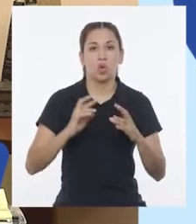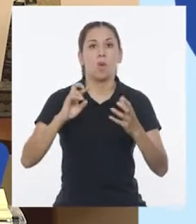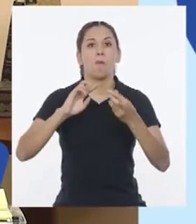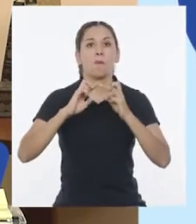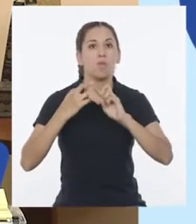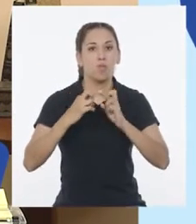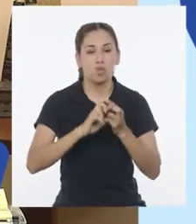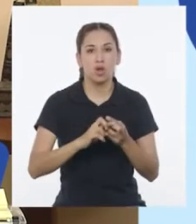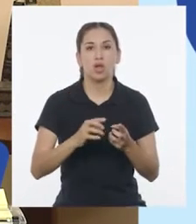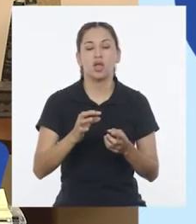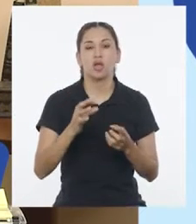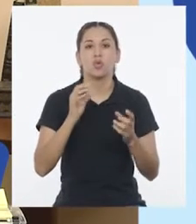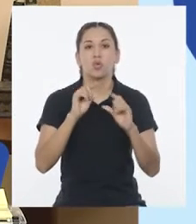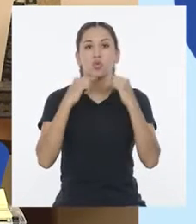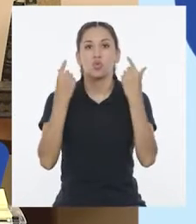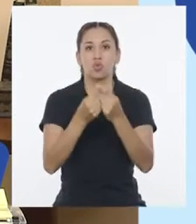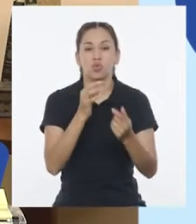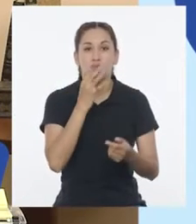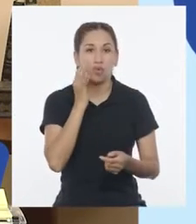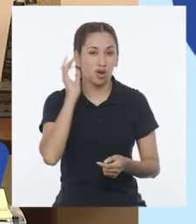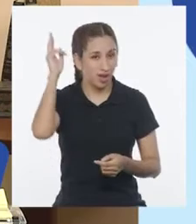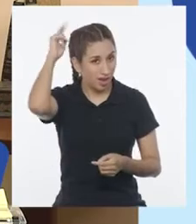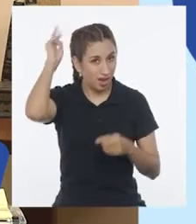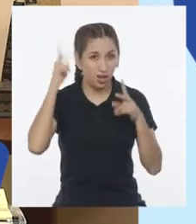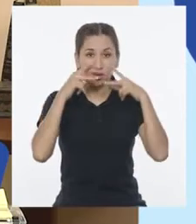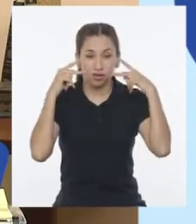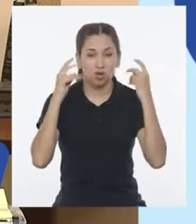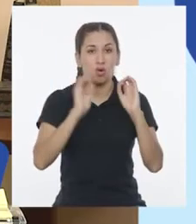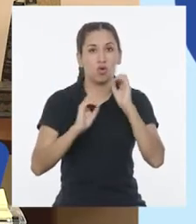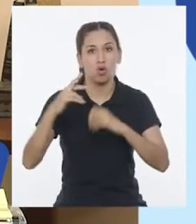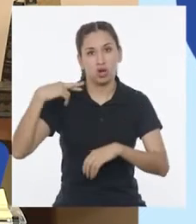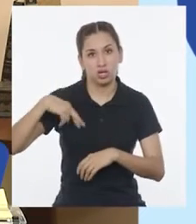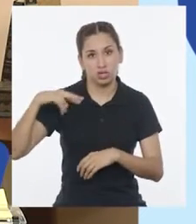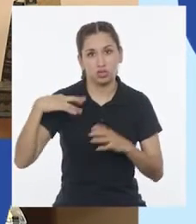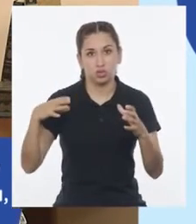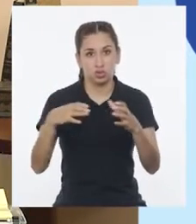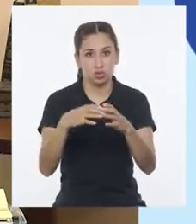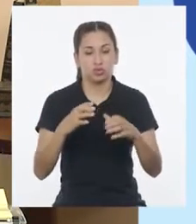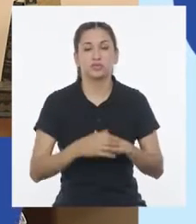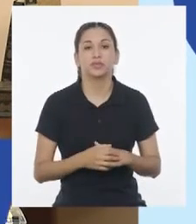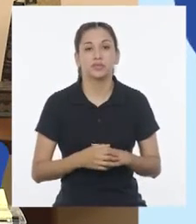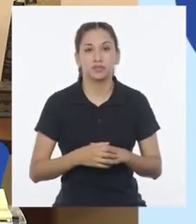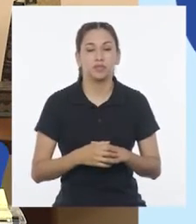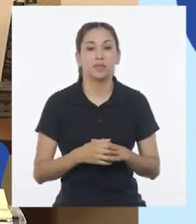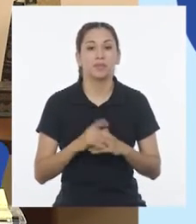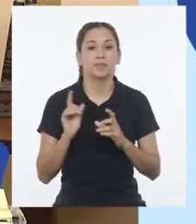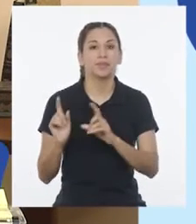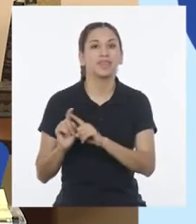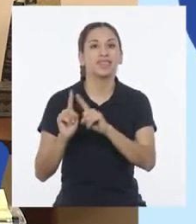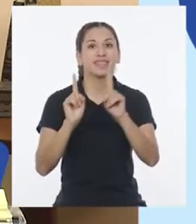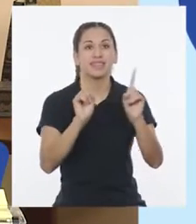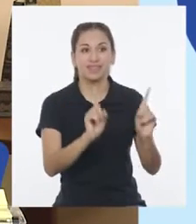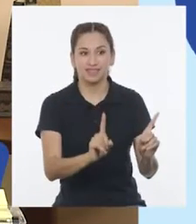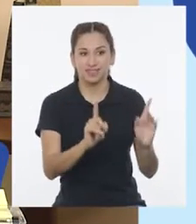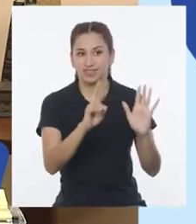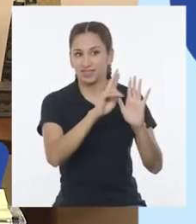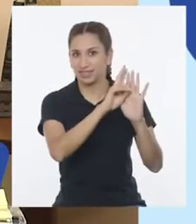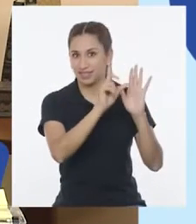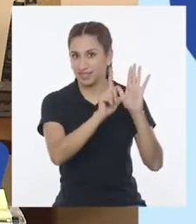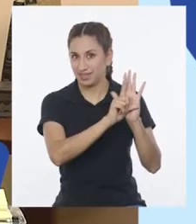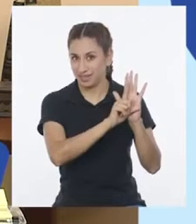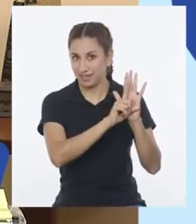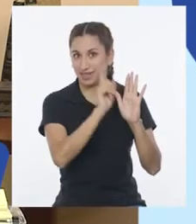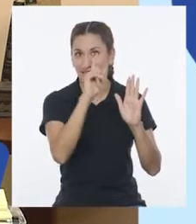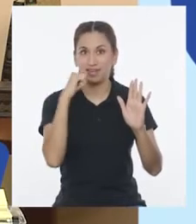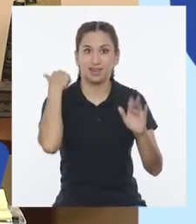comunidad, pueblo, tribu, grupo étnico o religioso, etc. A diferencia de leyes escritas